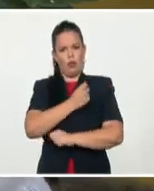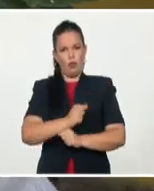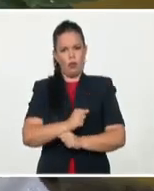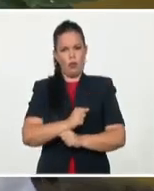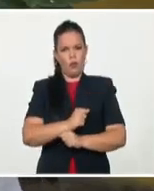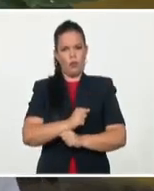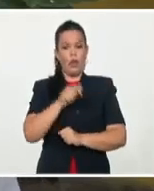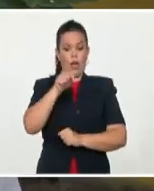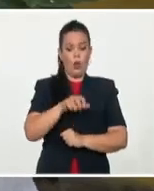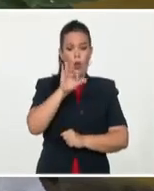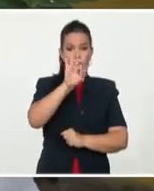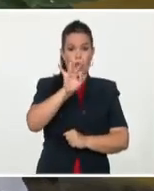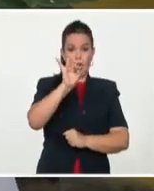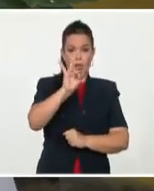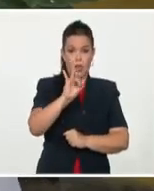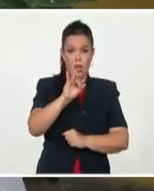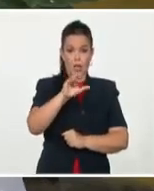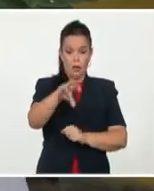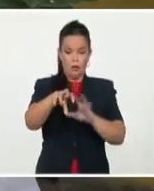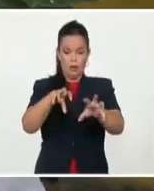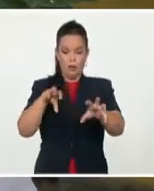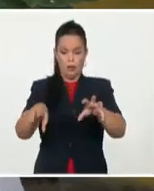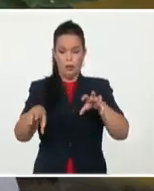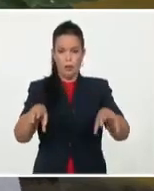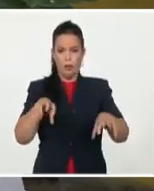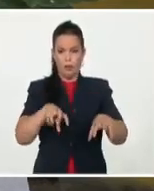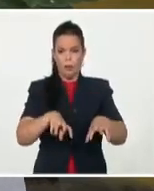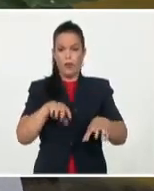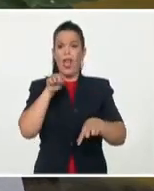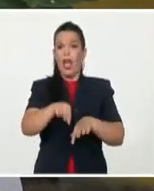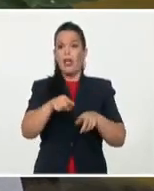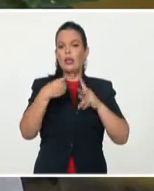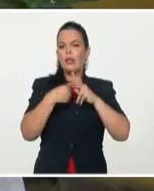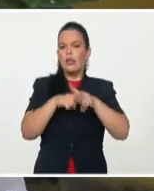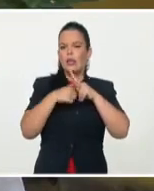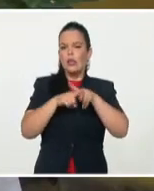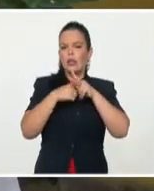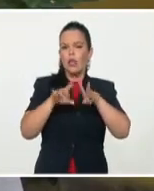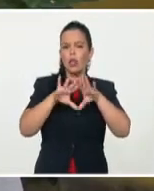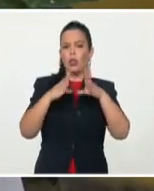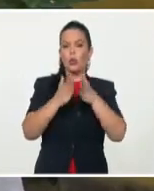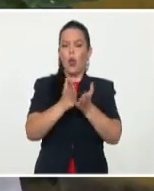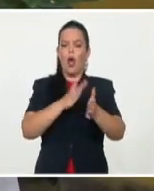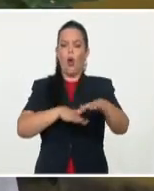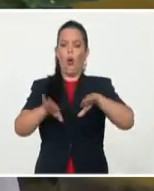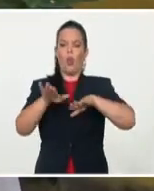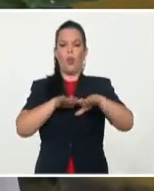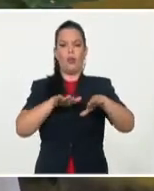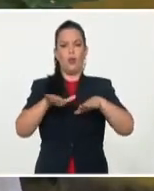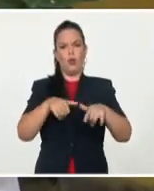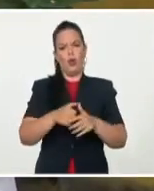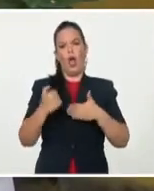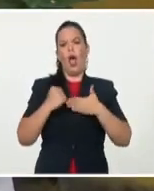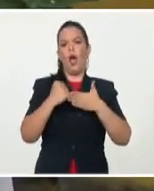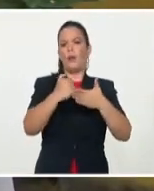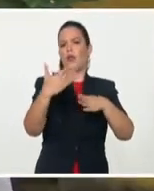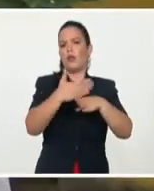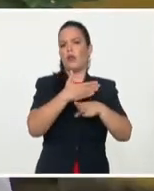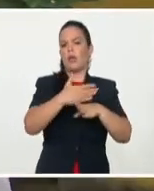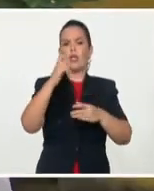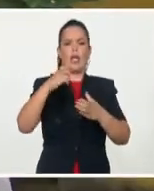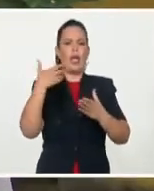consultorios se ha llevado a cabo un proceso de mejoramiento de sus condiciones por parte de un grupo de empresas con el apoyo de